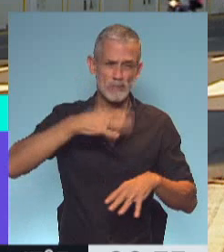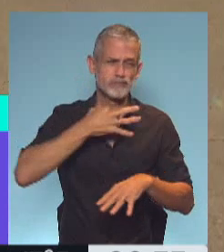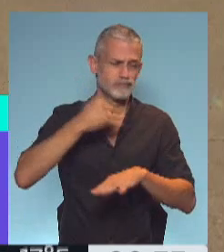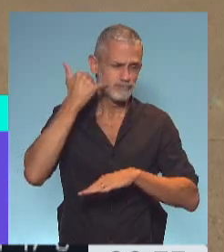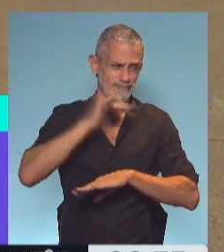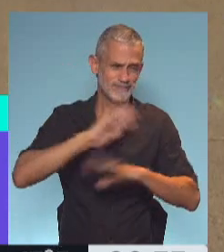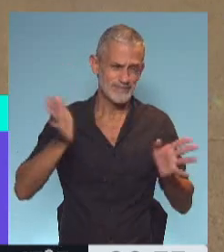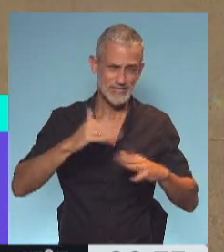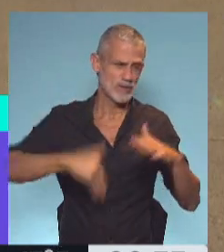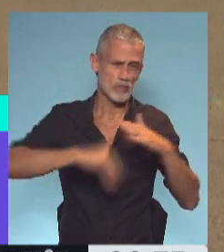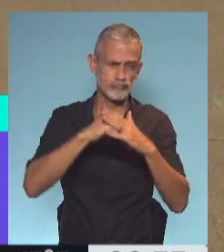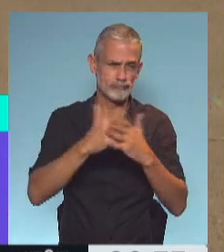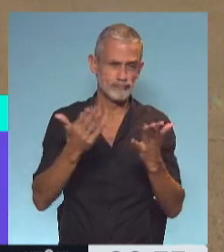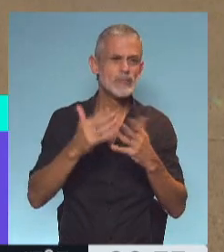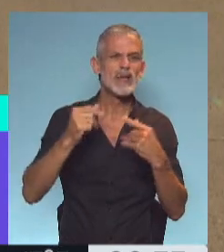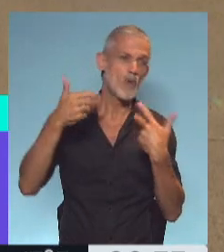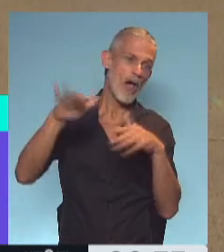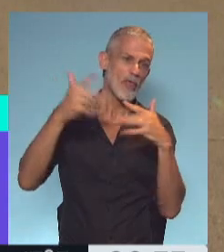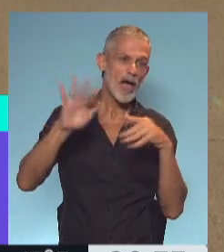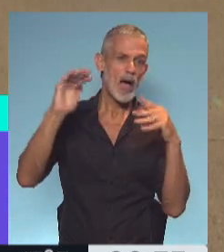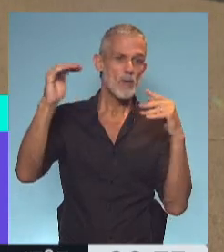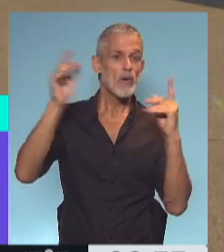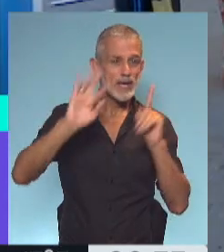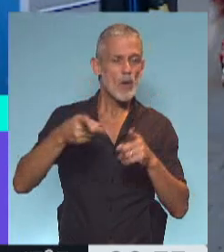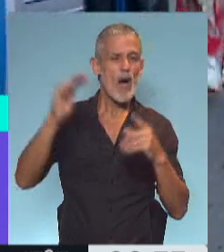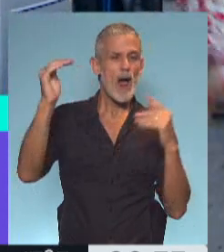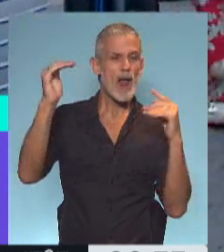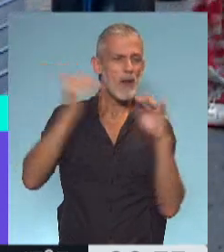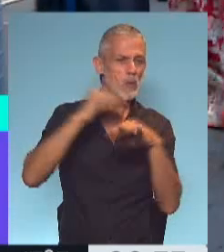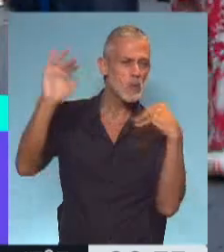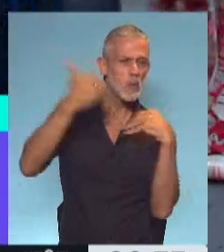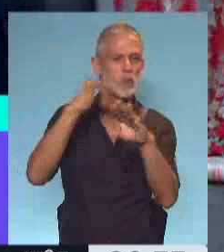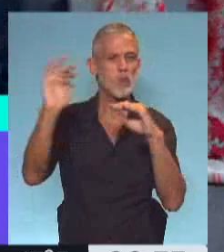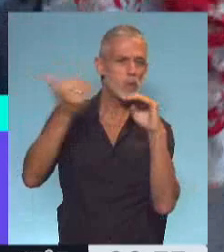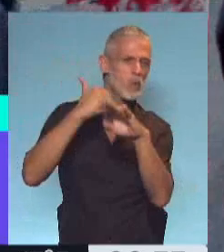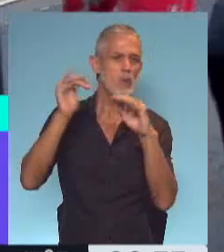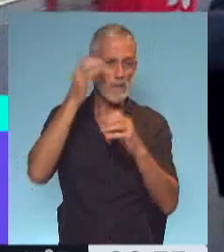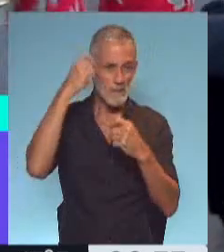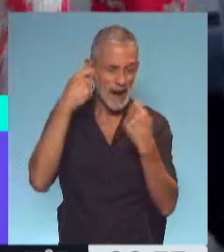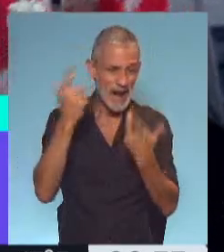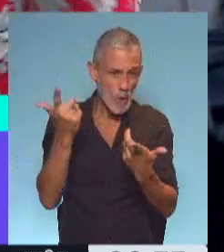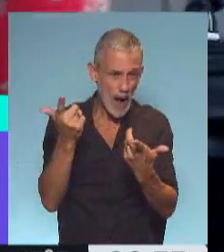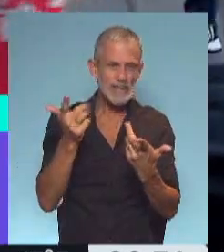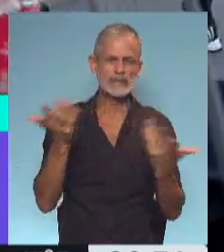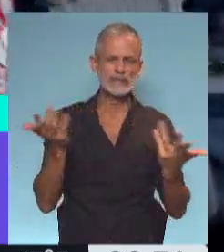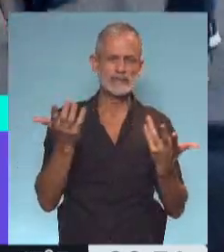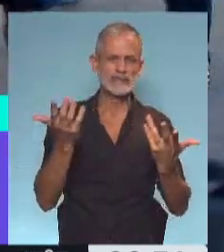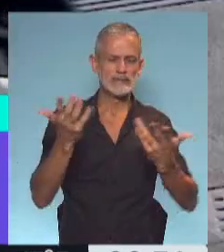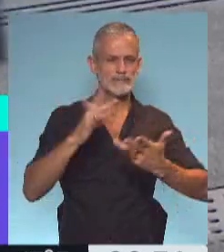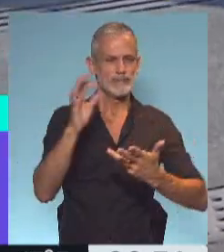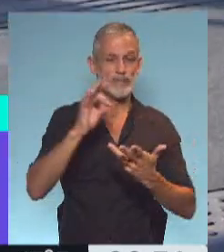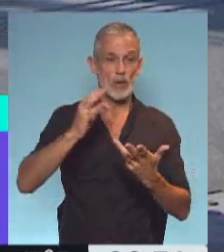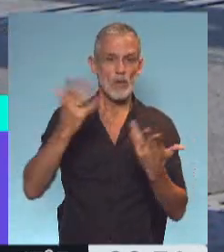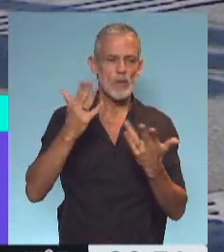paraguayo. Entonces la pregunta es, ¿dejamos que circule igual gente que en definitiva, por la gran